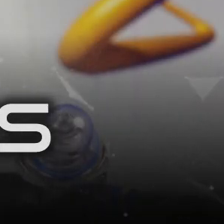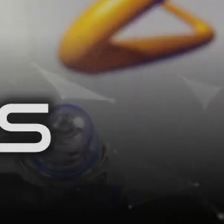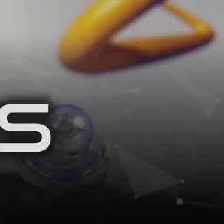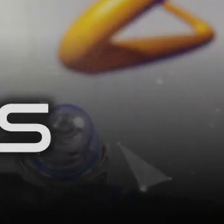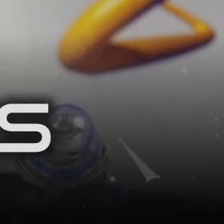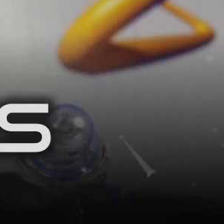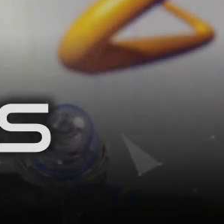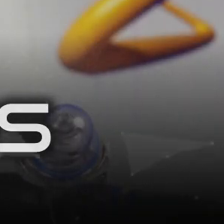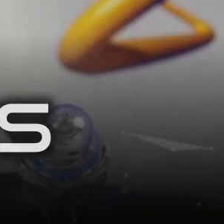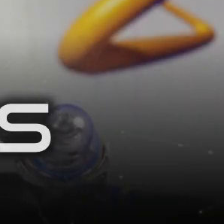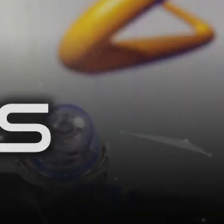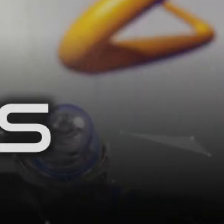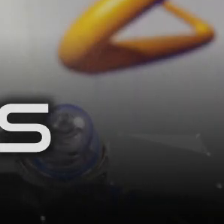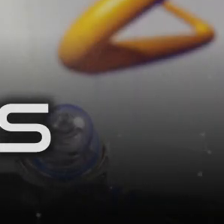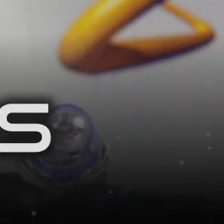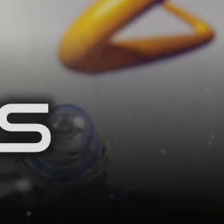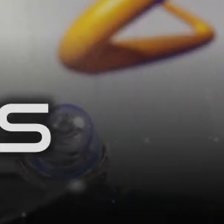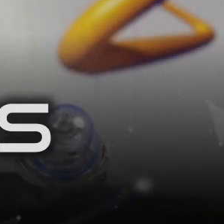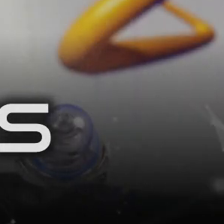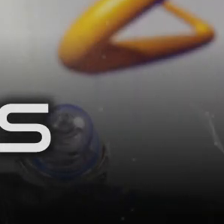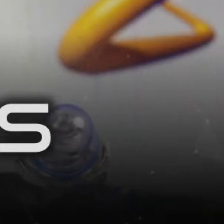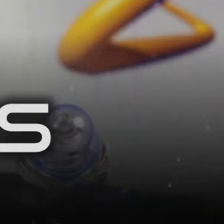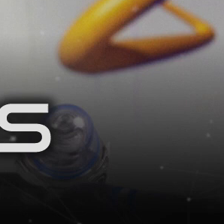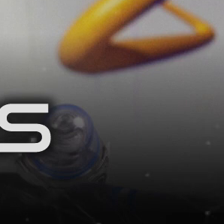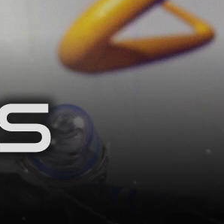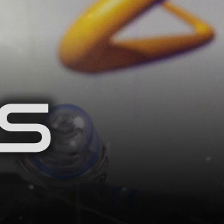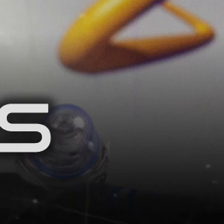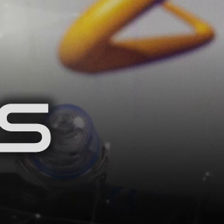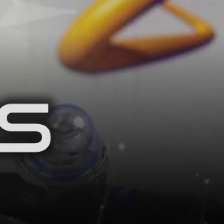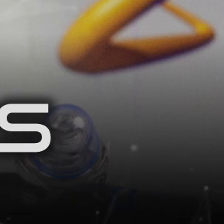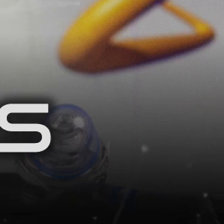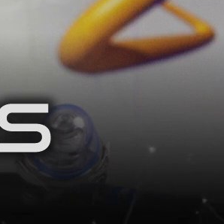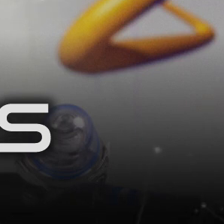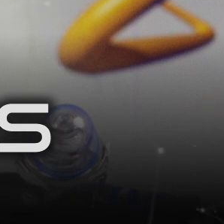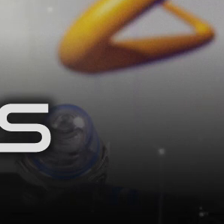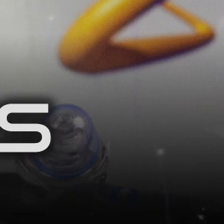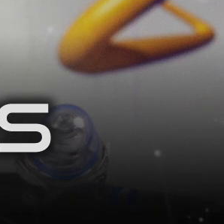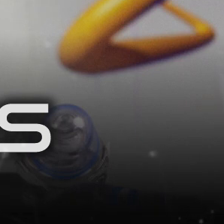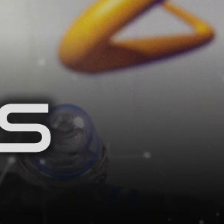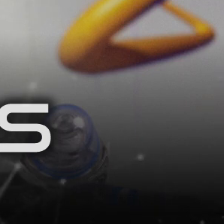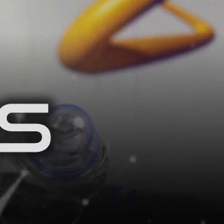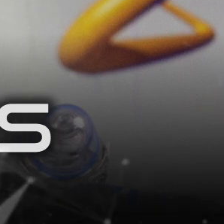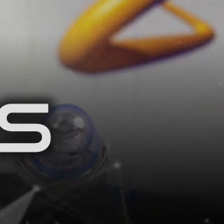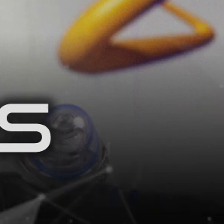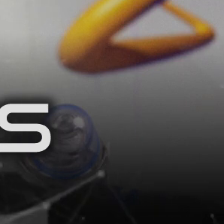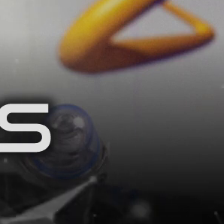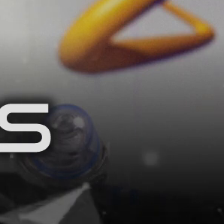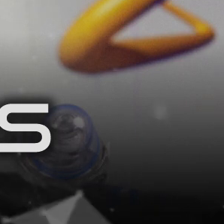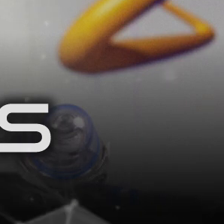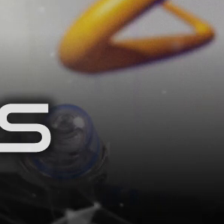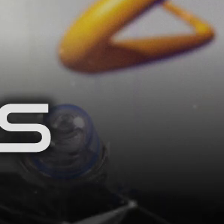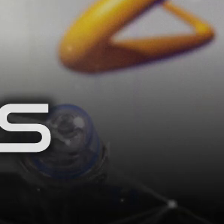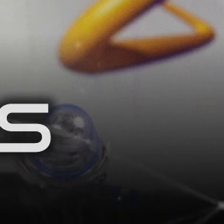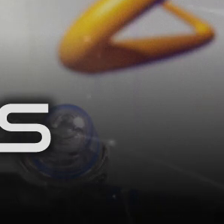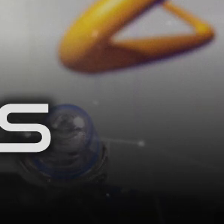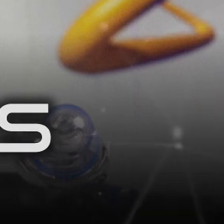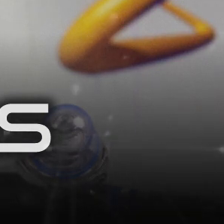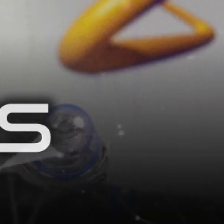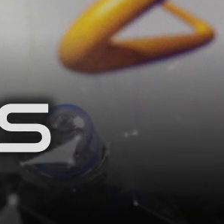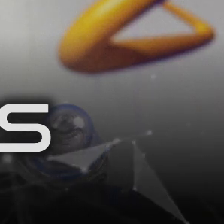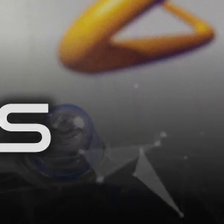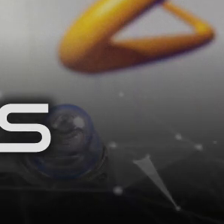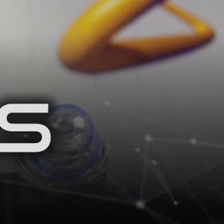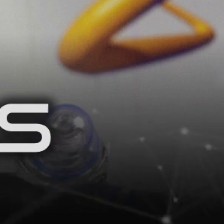Mantente informado y visita nuestra cuenta de Twitter, @escuchadiario, donde podrás encontrar notas destacadas y lo más reciente de